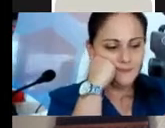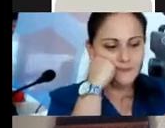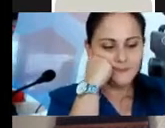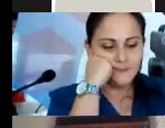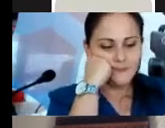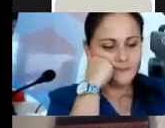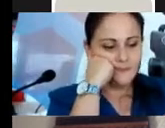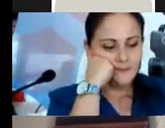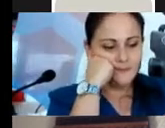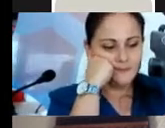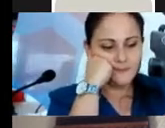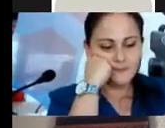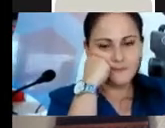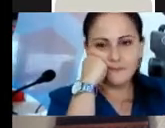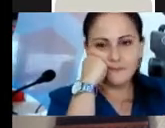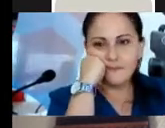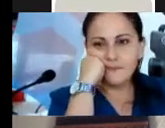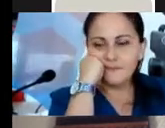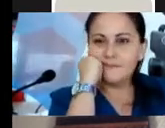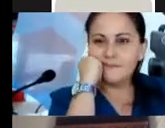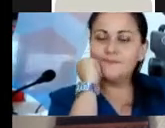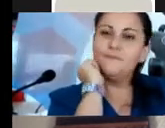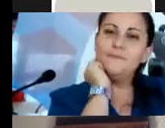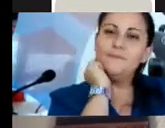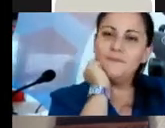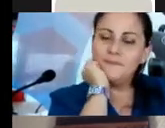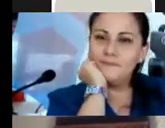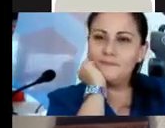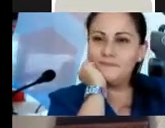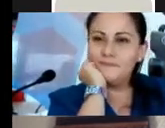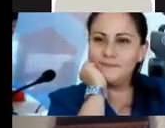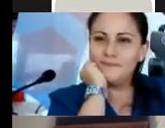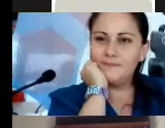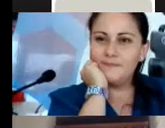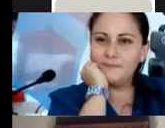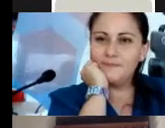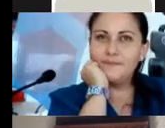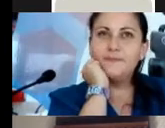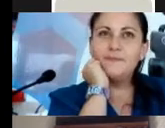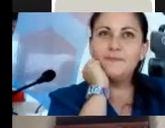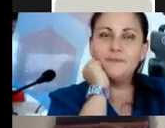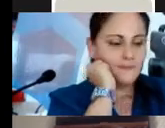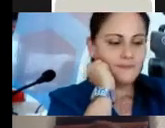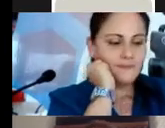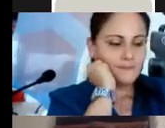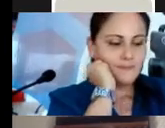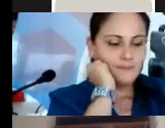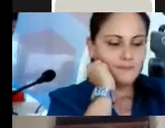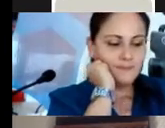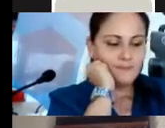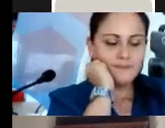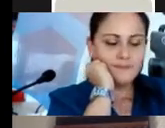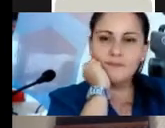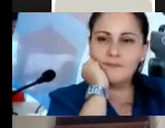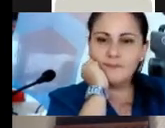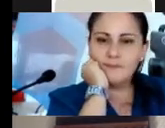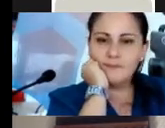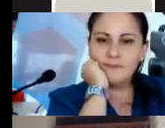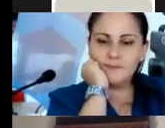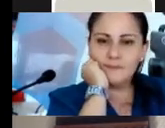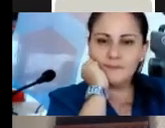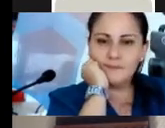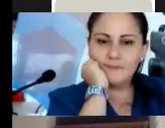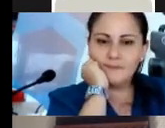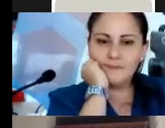comunicación. ¿Qué posibilidad el paciente podría tener de cuidarse o de autocuidarse? Y sobre todo el tema de transferencias. Para el